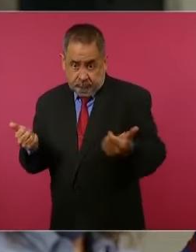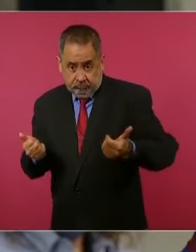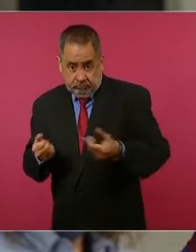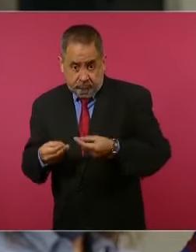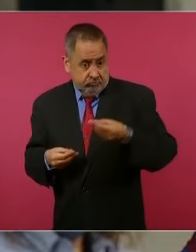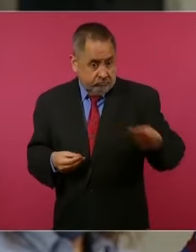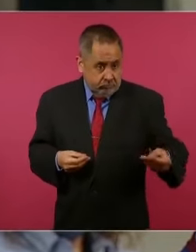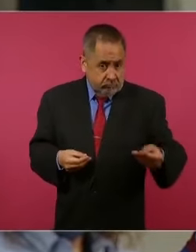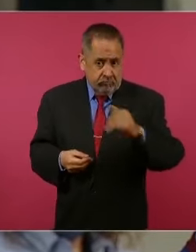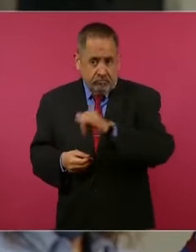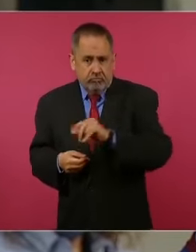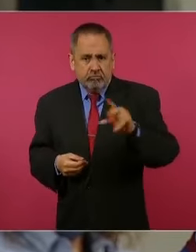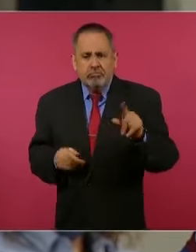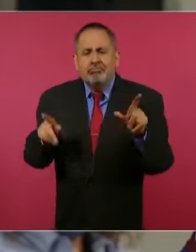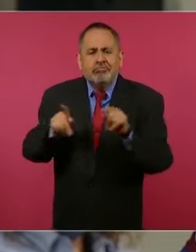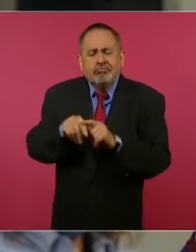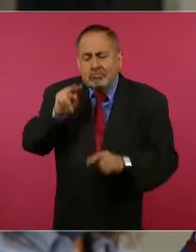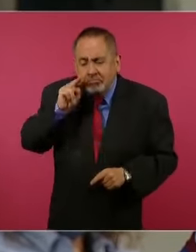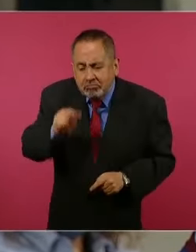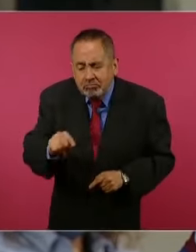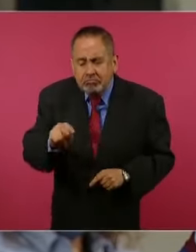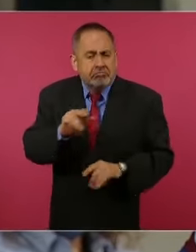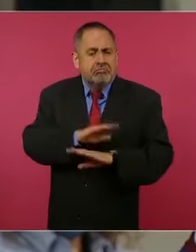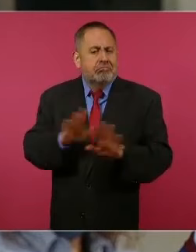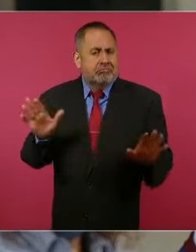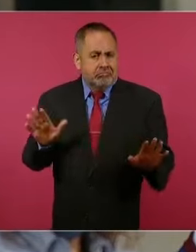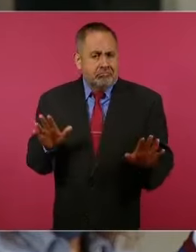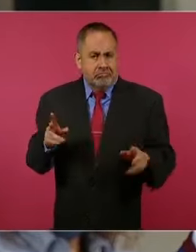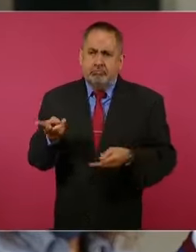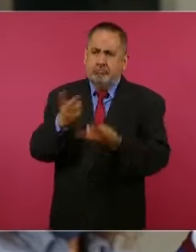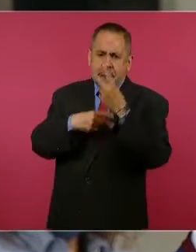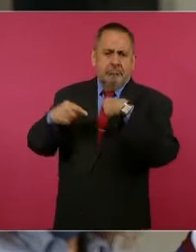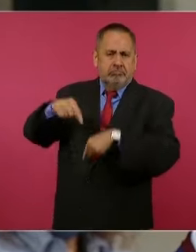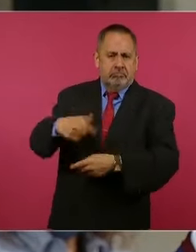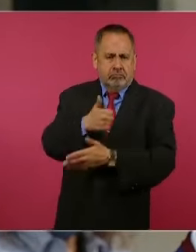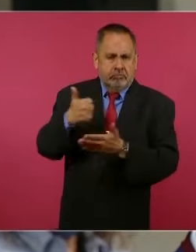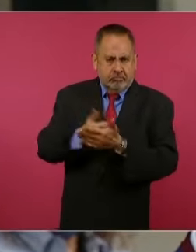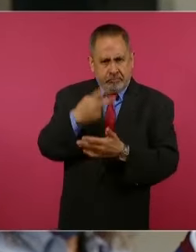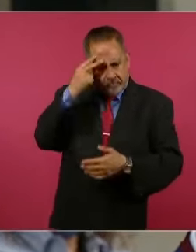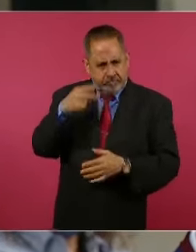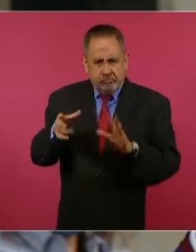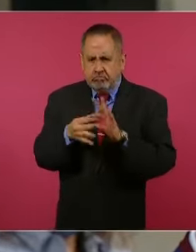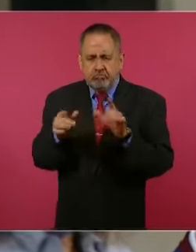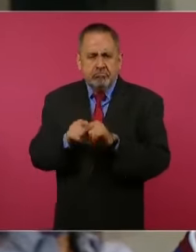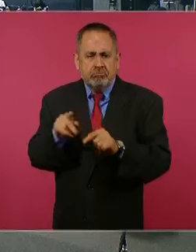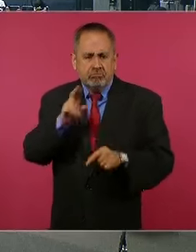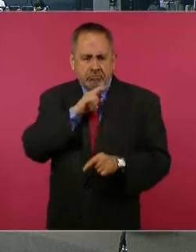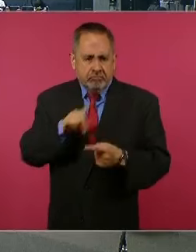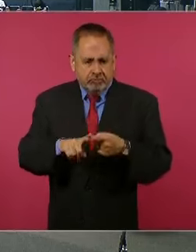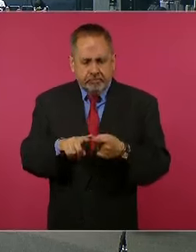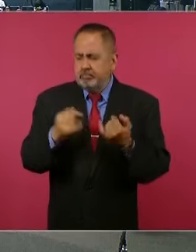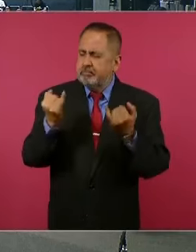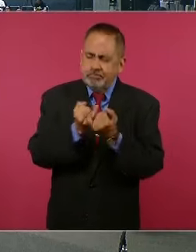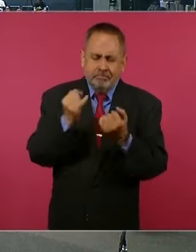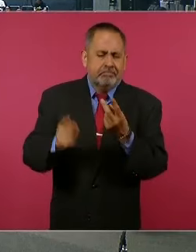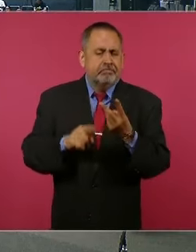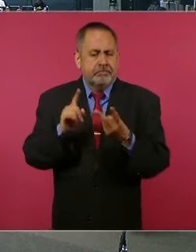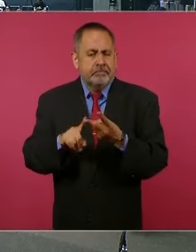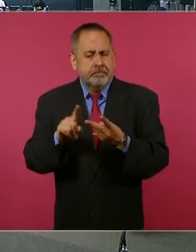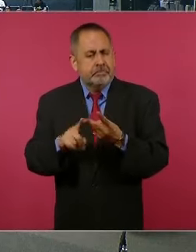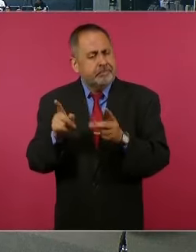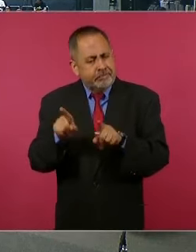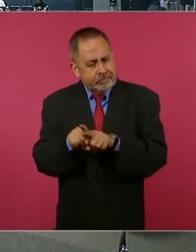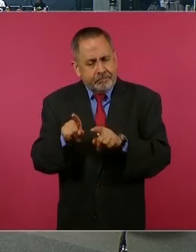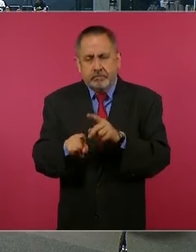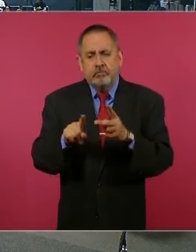es básicamente lo que ellos están solicitando para poder venir a la Ciudad de México y hacer esta consulta de inmediato un caso similar nada más que